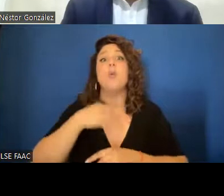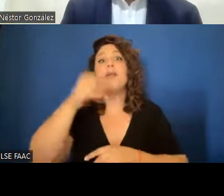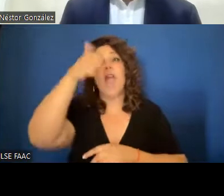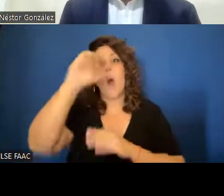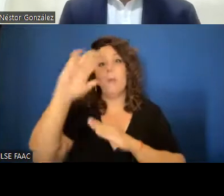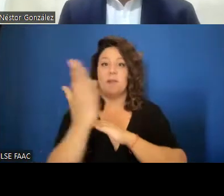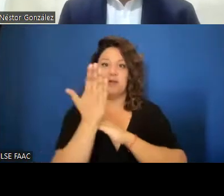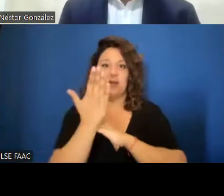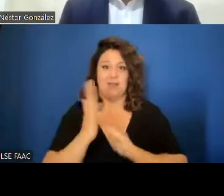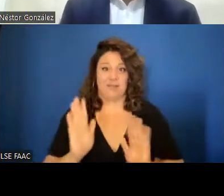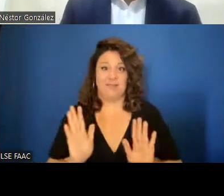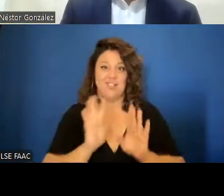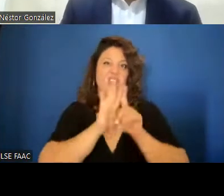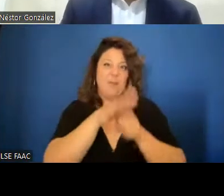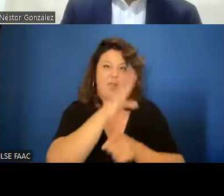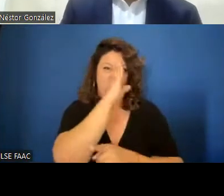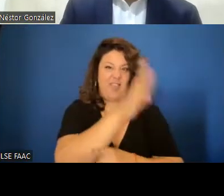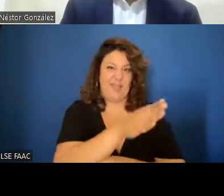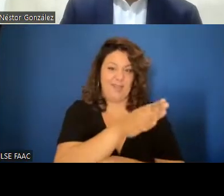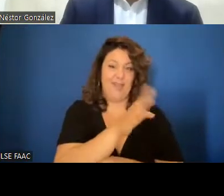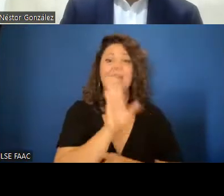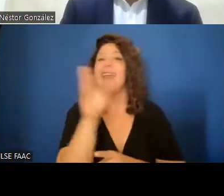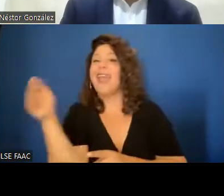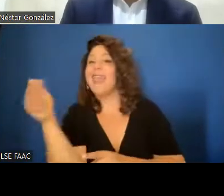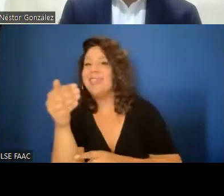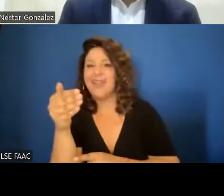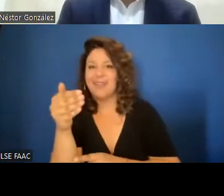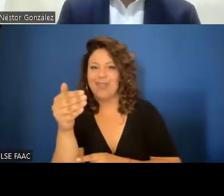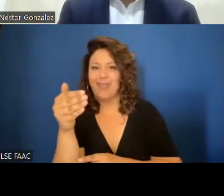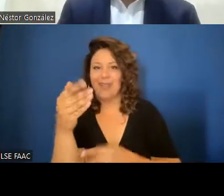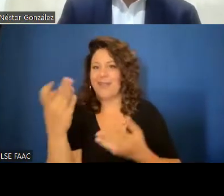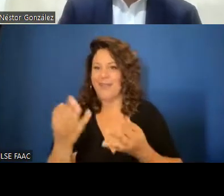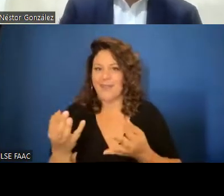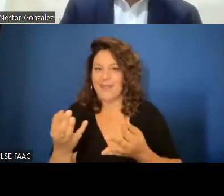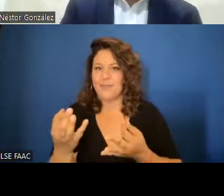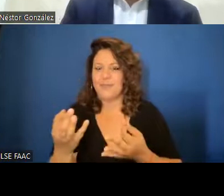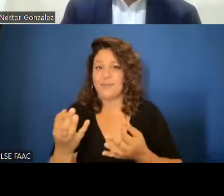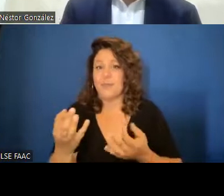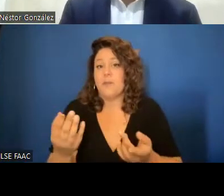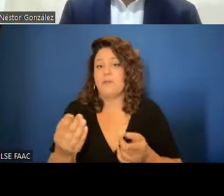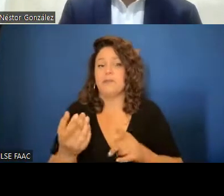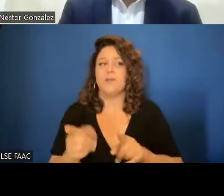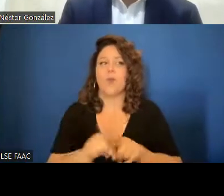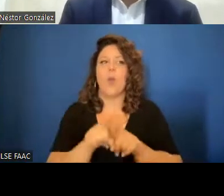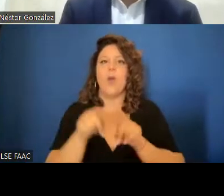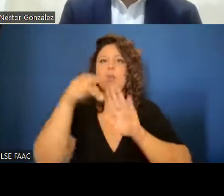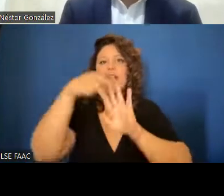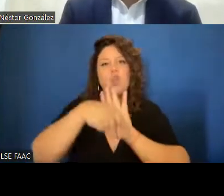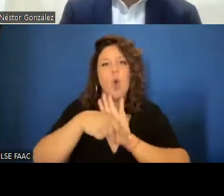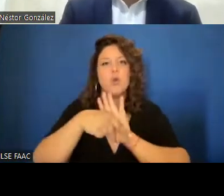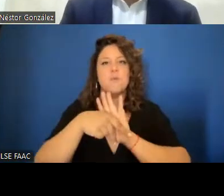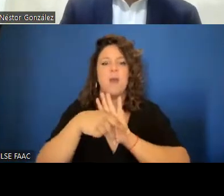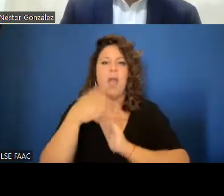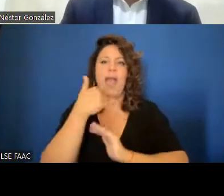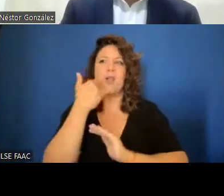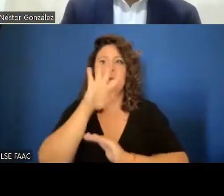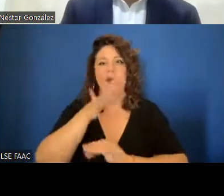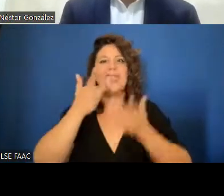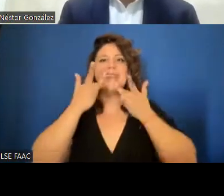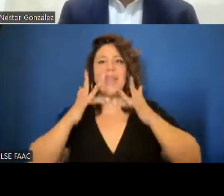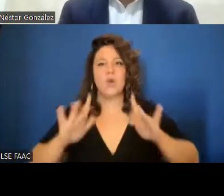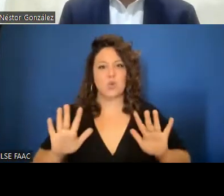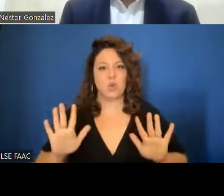encontramos en muchos preceptos constitucionales a veces la ausencia de un desarrollo efectivo, ¿no? Y yo estoy de acuerdo que es ahí en esa línea donde